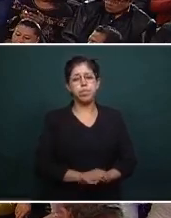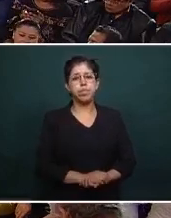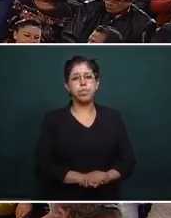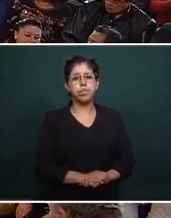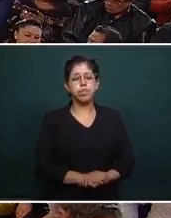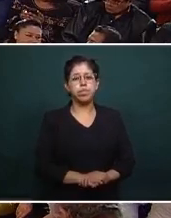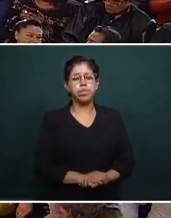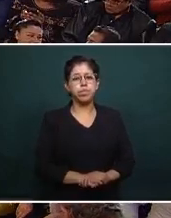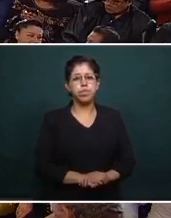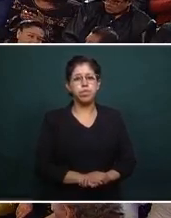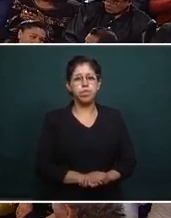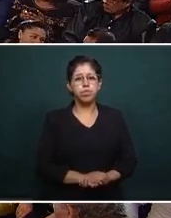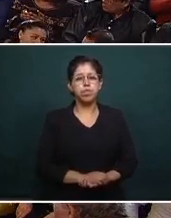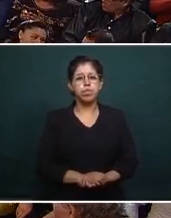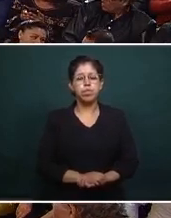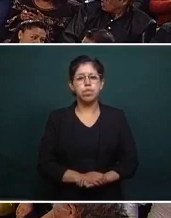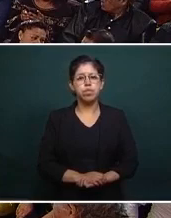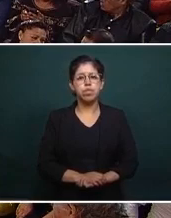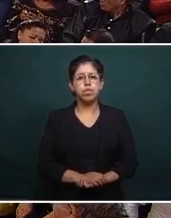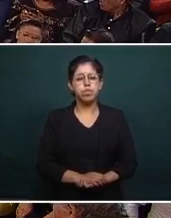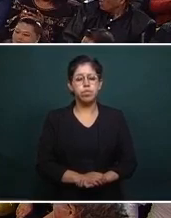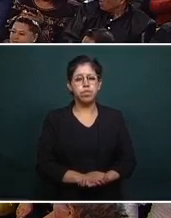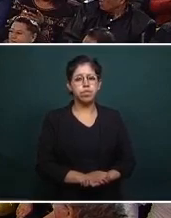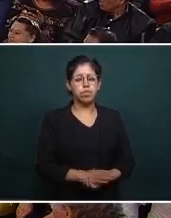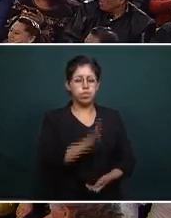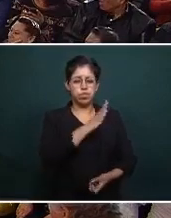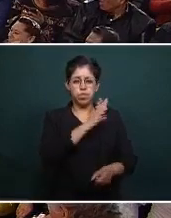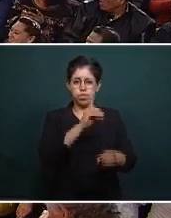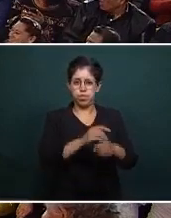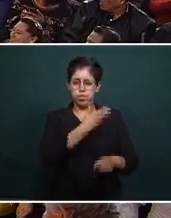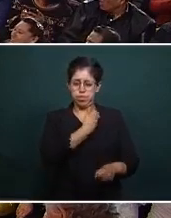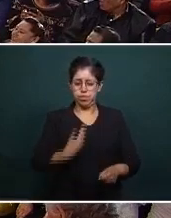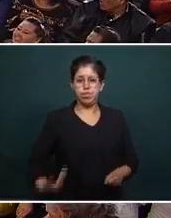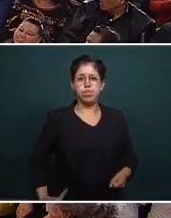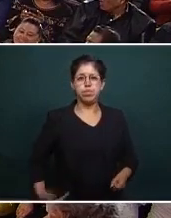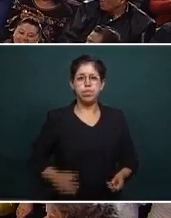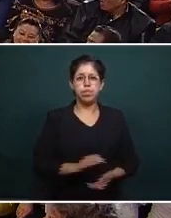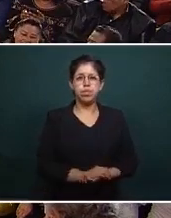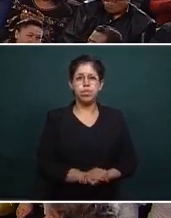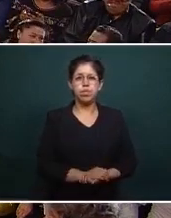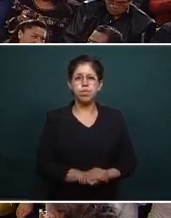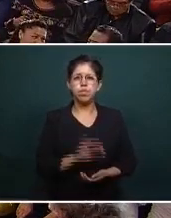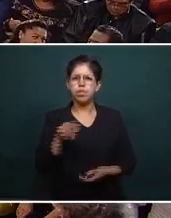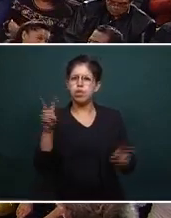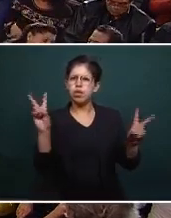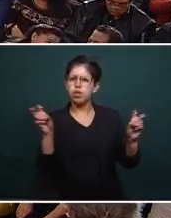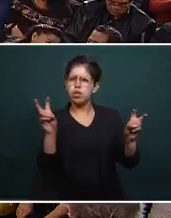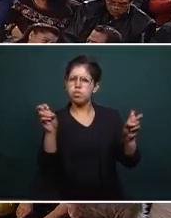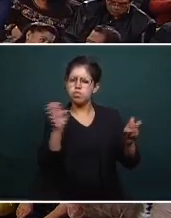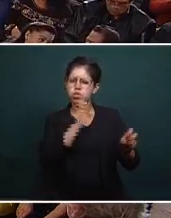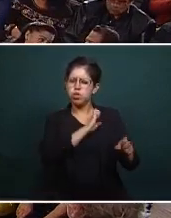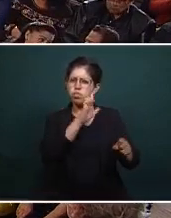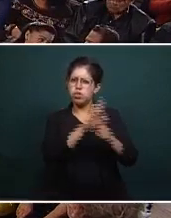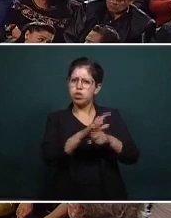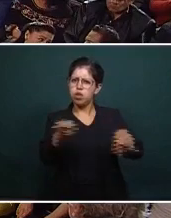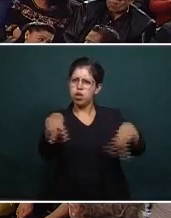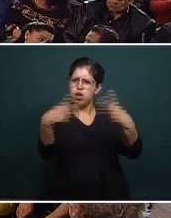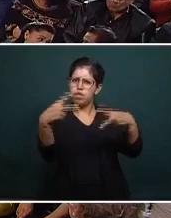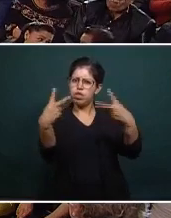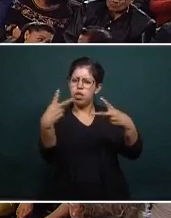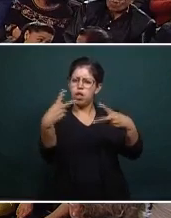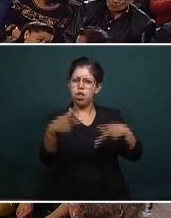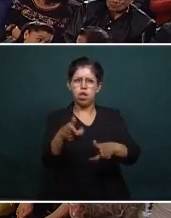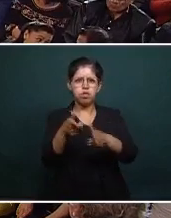Muy buen día, presidente. Daniel Camargo, de cuestionespolitica.com. Presidente, hablando de este tema en particular, de la venta de